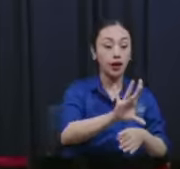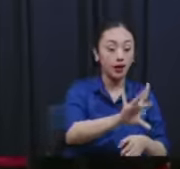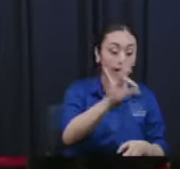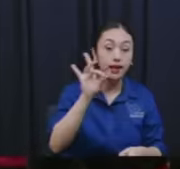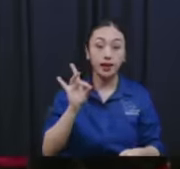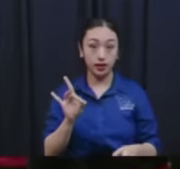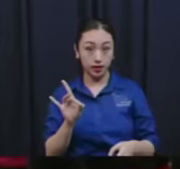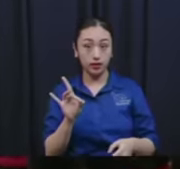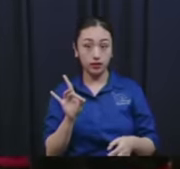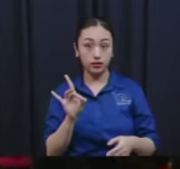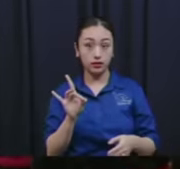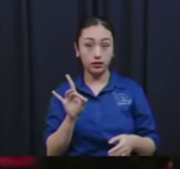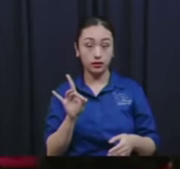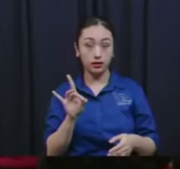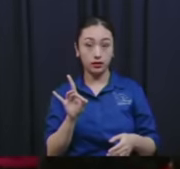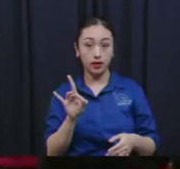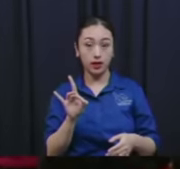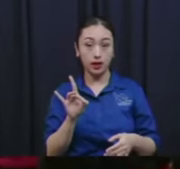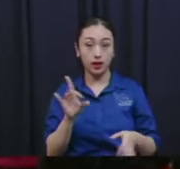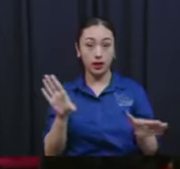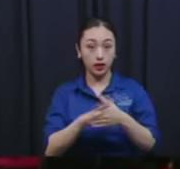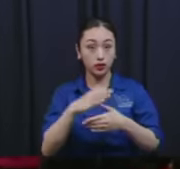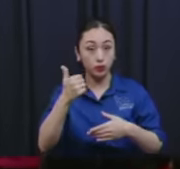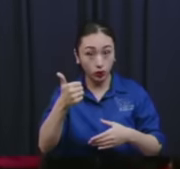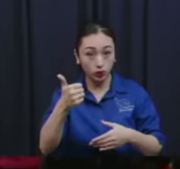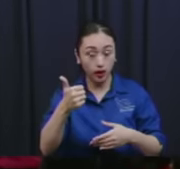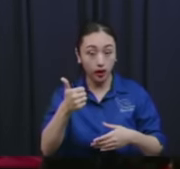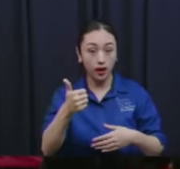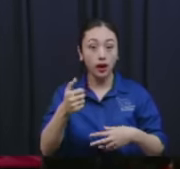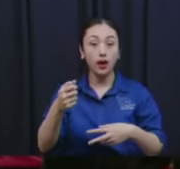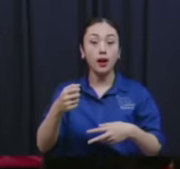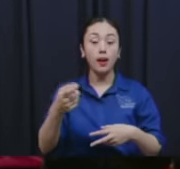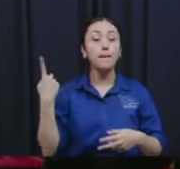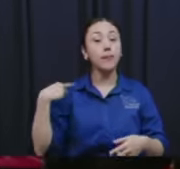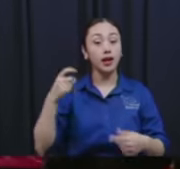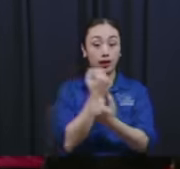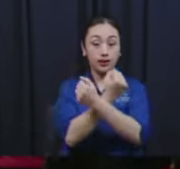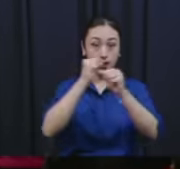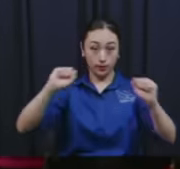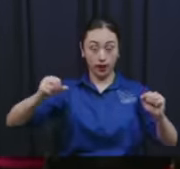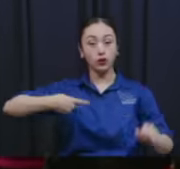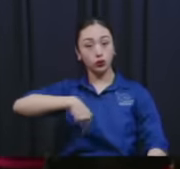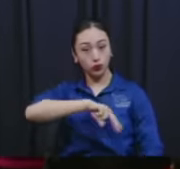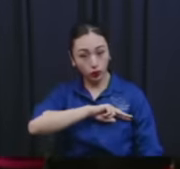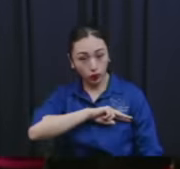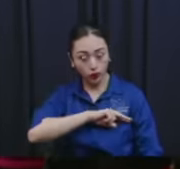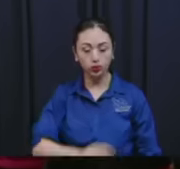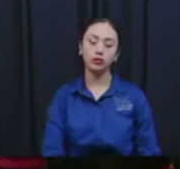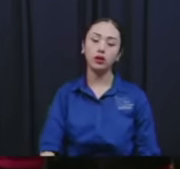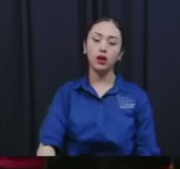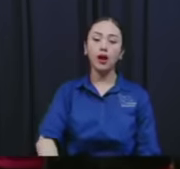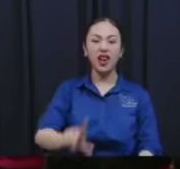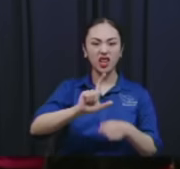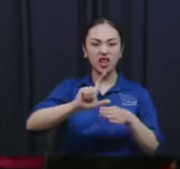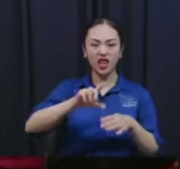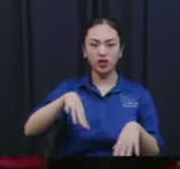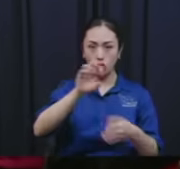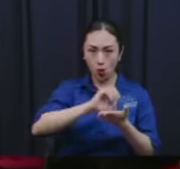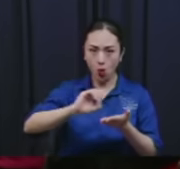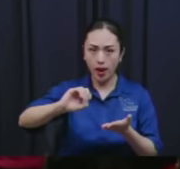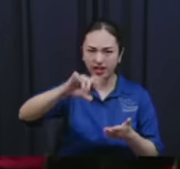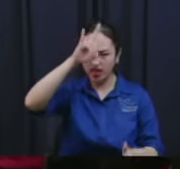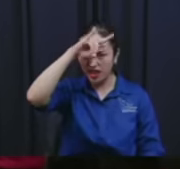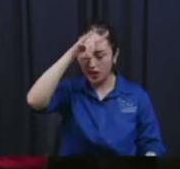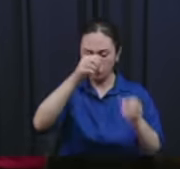eh vino para salvarnos vino para esto aparecer lo hijo del hombre para destruir las obras del eh yo he